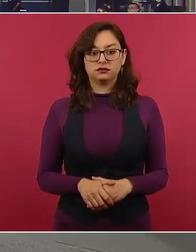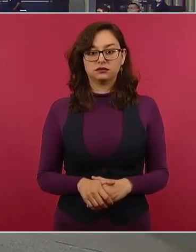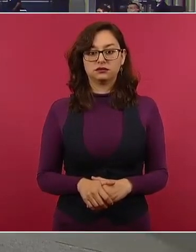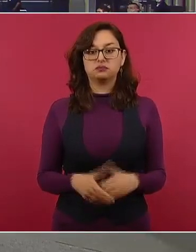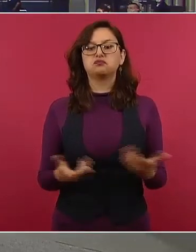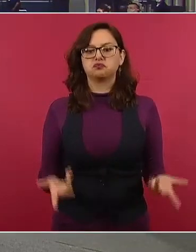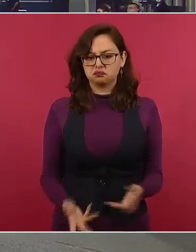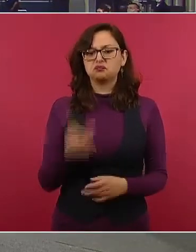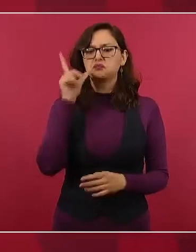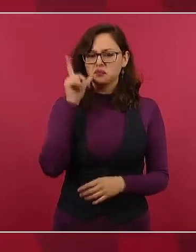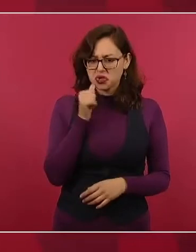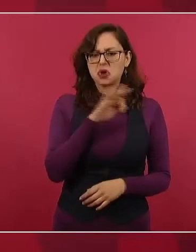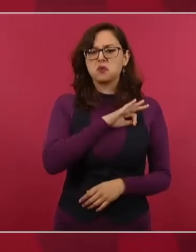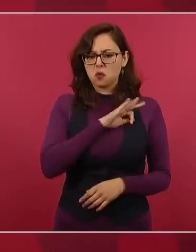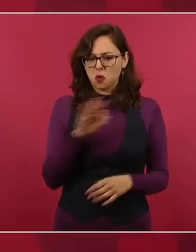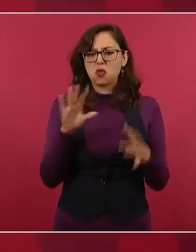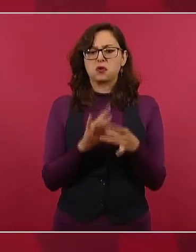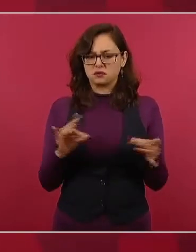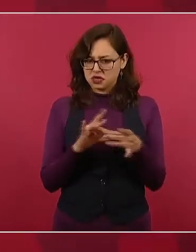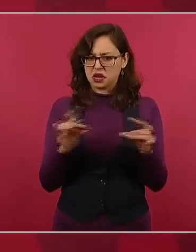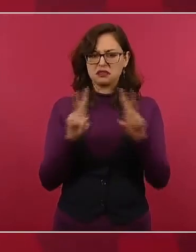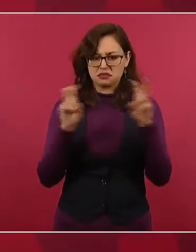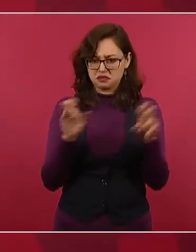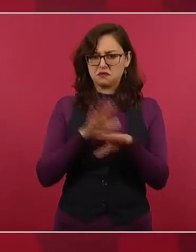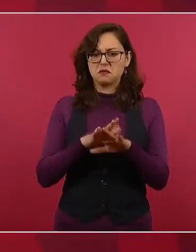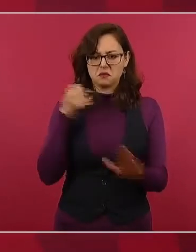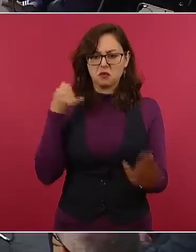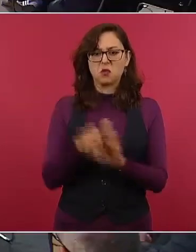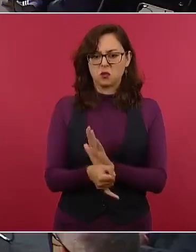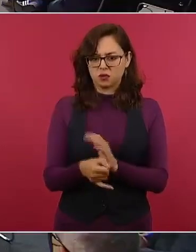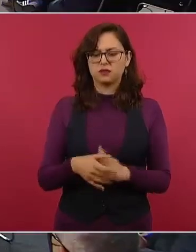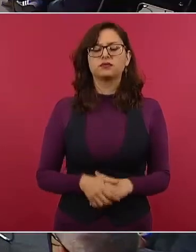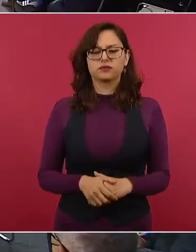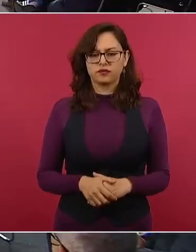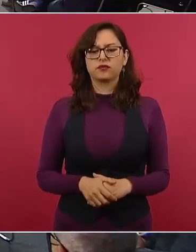Mañana podríamos hablar de eso. ¿Cómo ha funcionado este plan de becas? Sí.